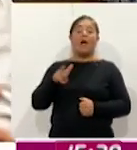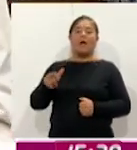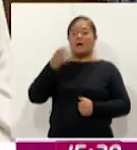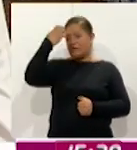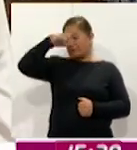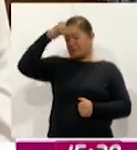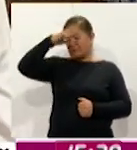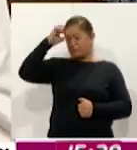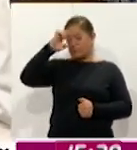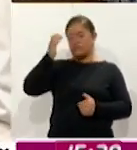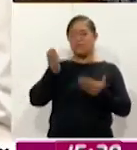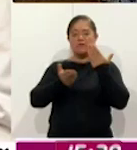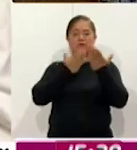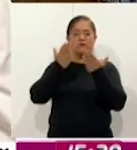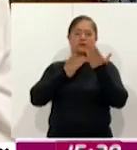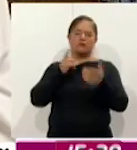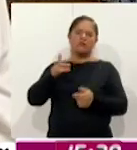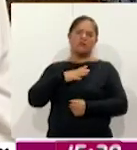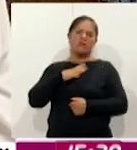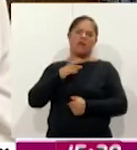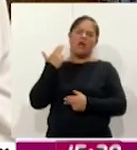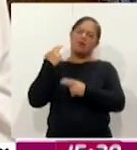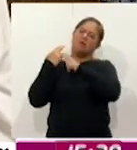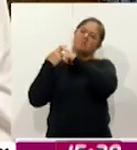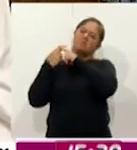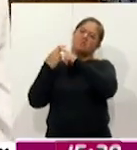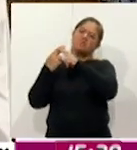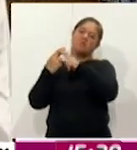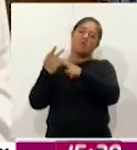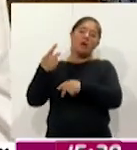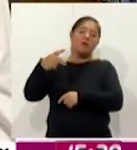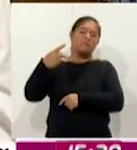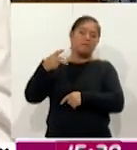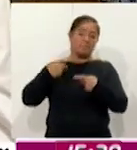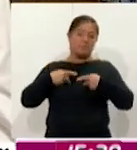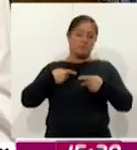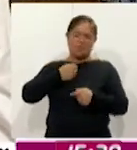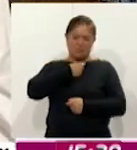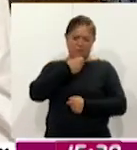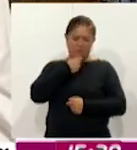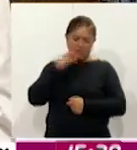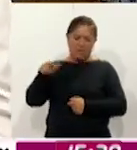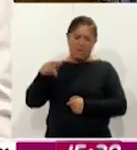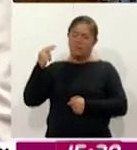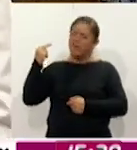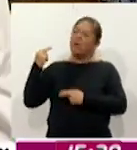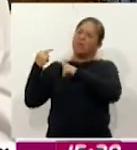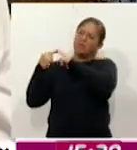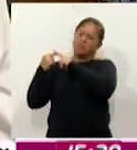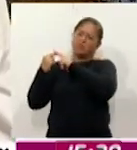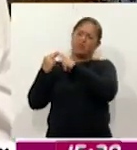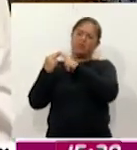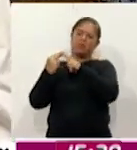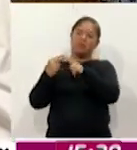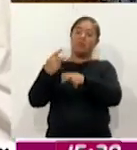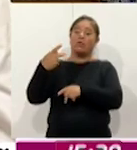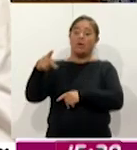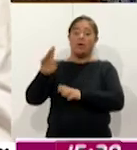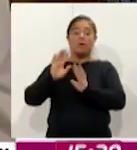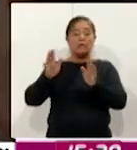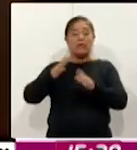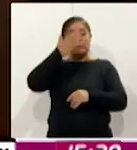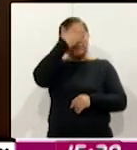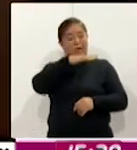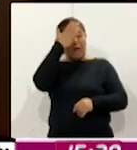lo largo de la vida mediante estudios previos, alguna experiencia laboral,